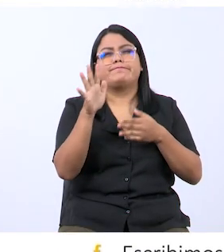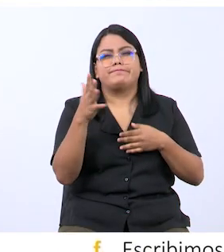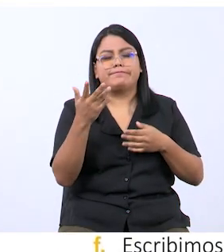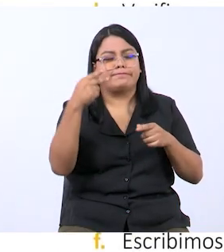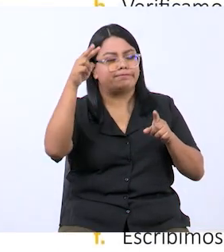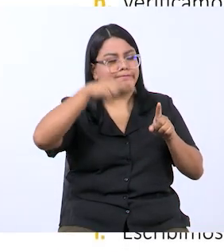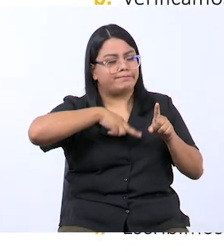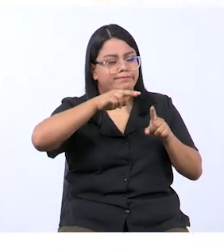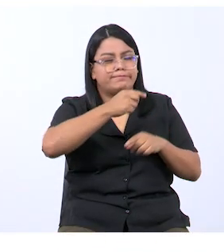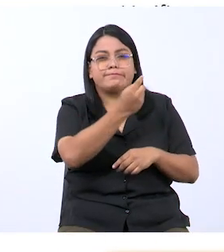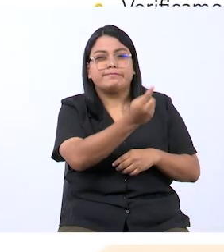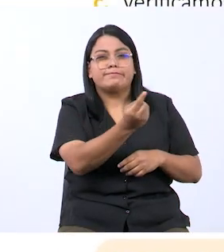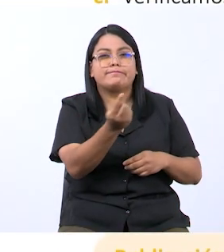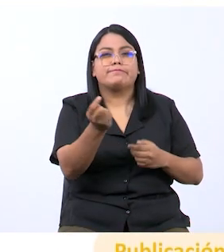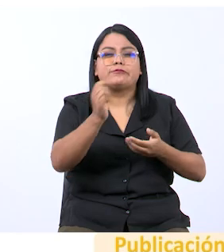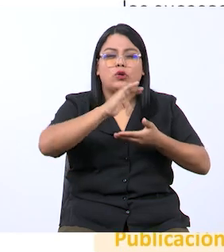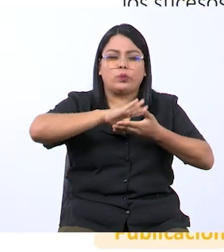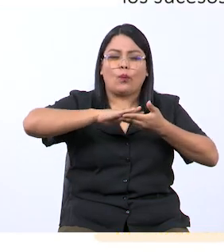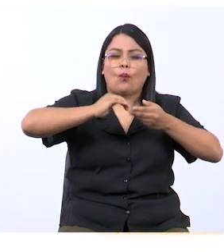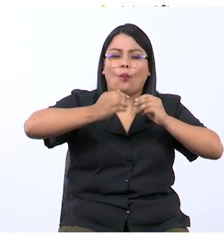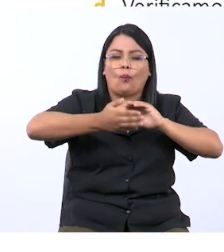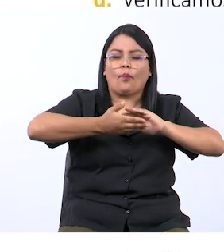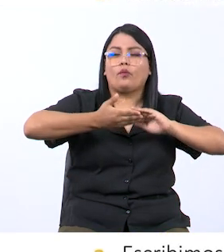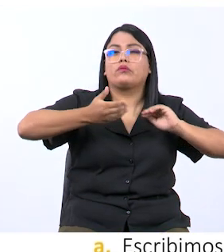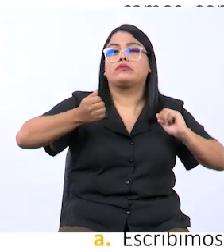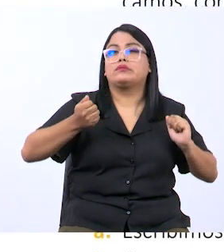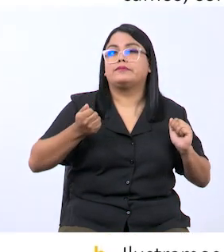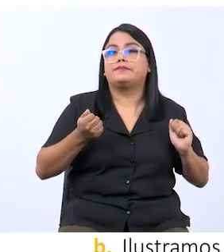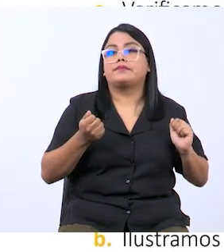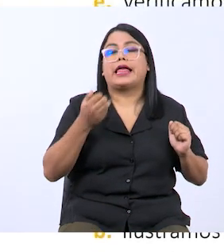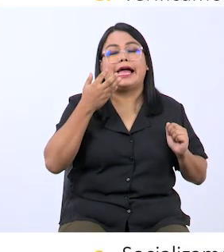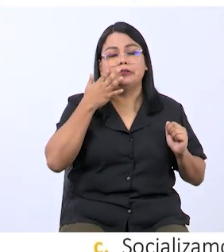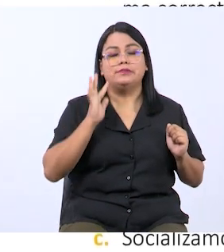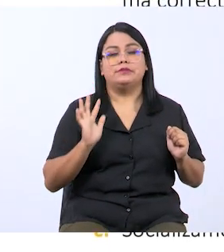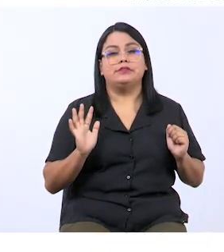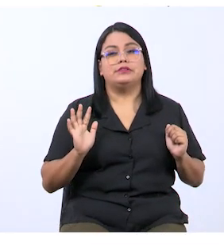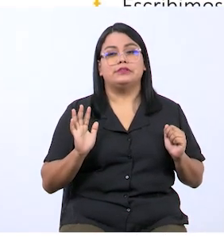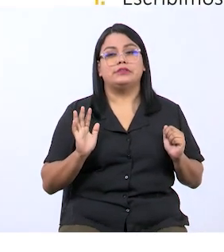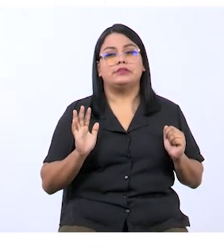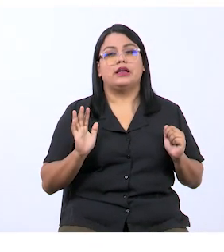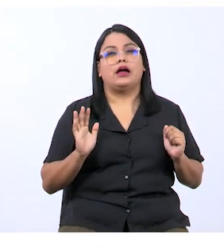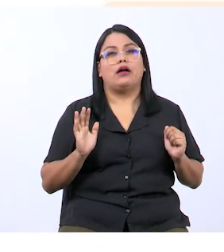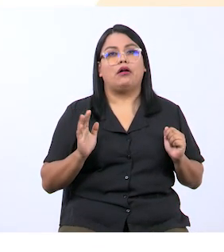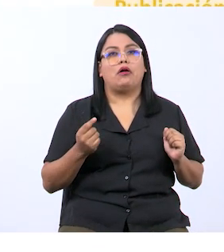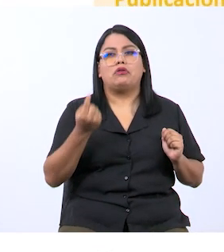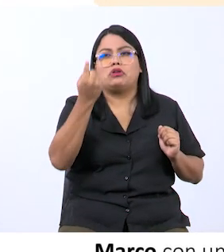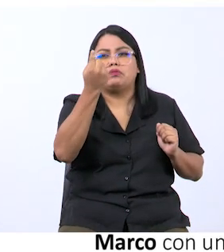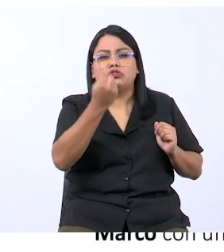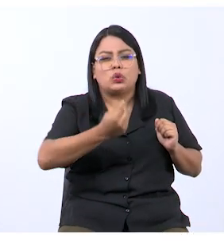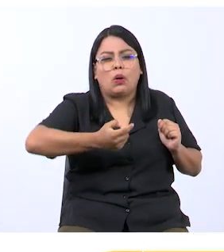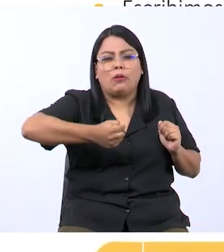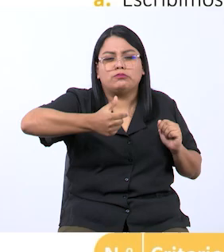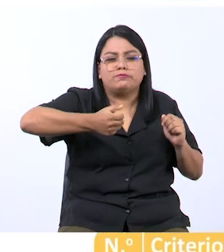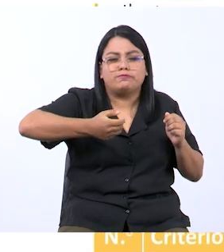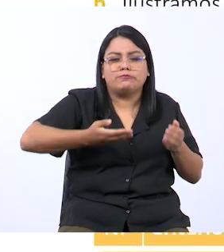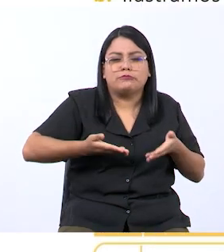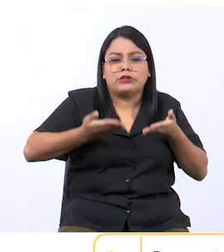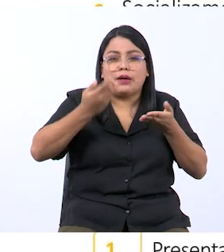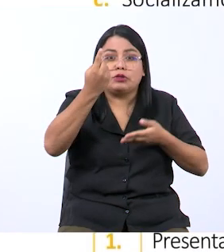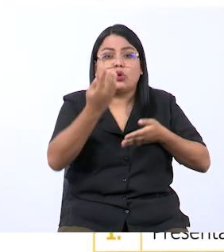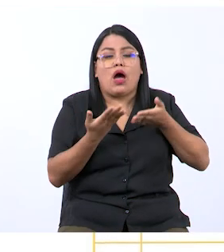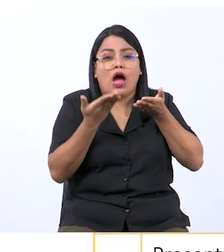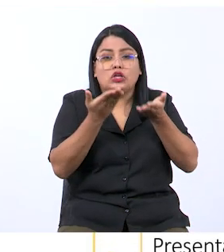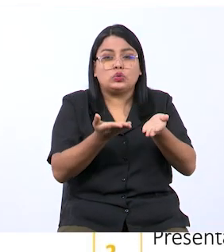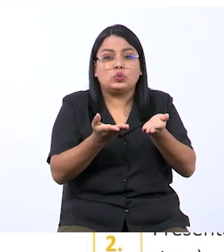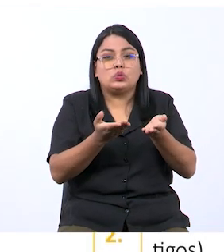consiste en caracterizar a los personajes que se utilizarán en el cuento, por ejemplo, el detective, su ayudante,